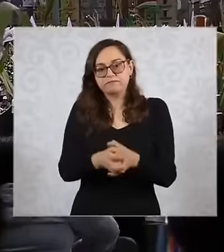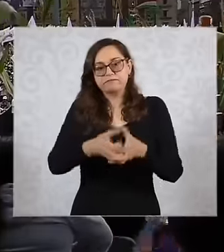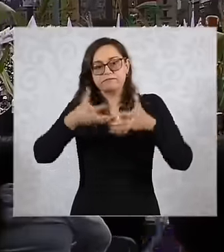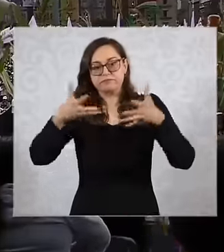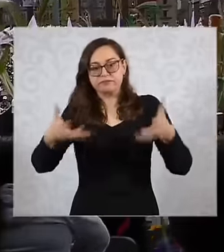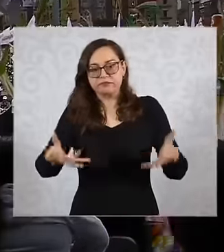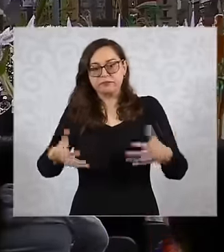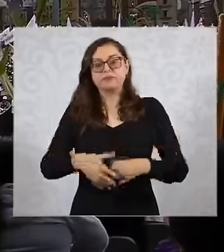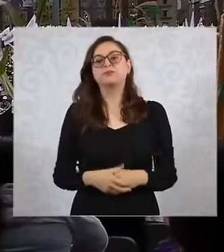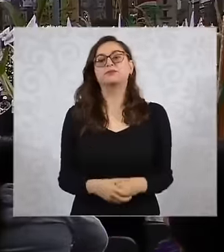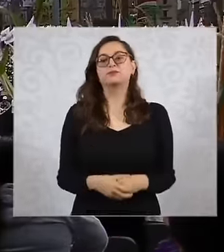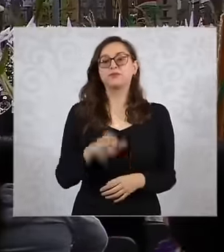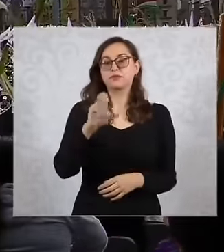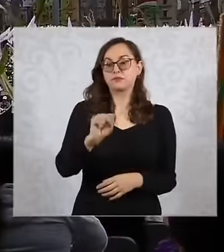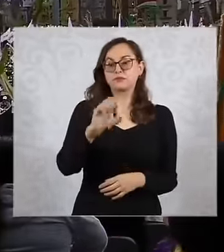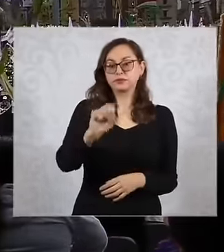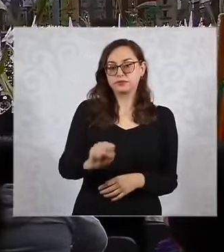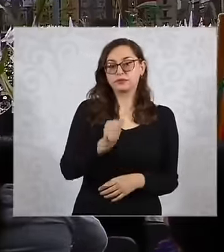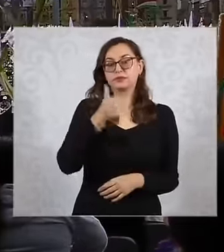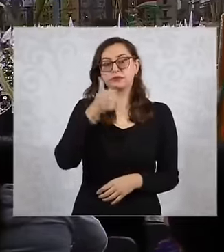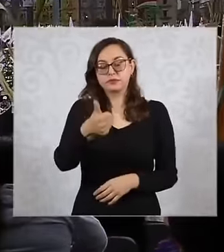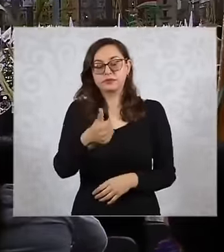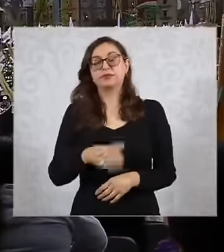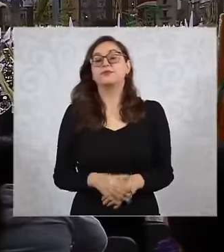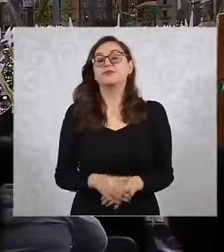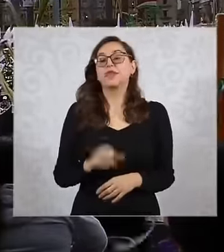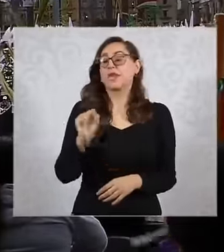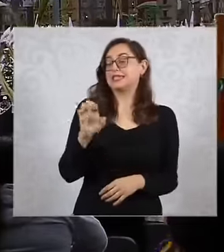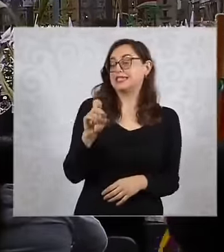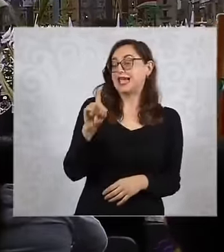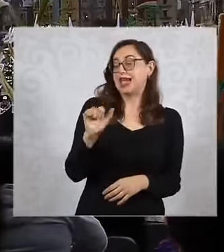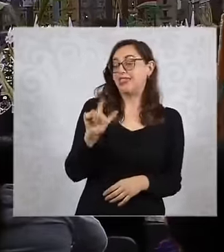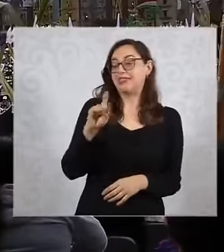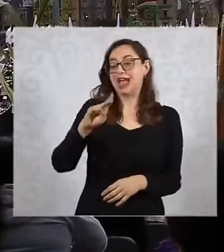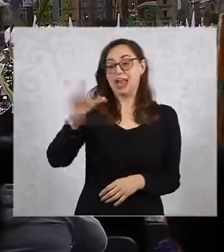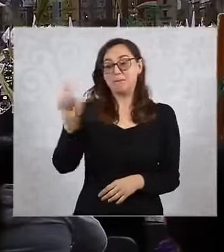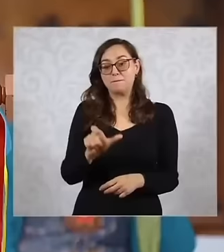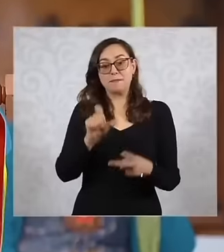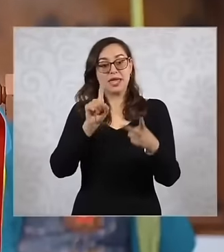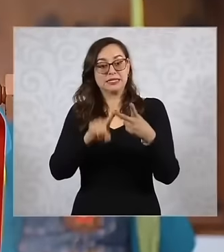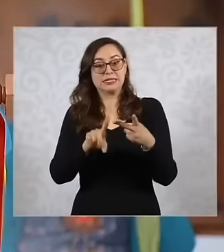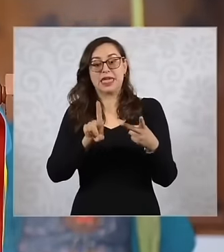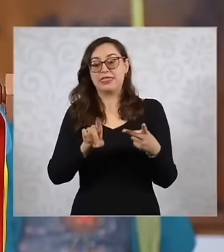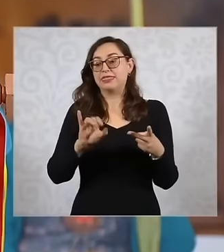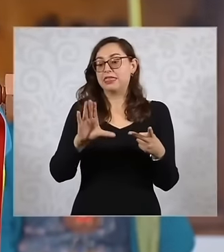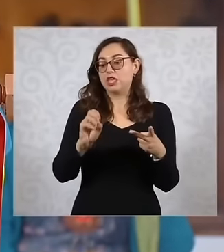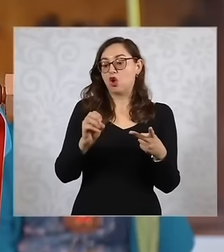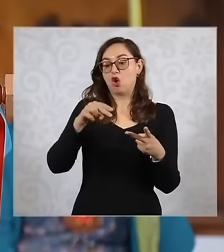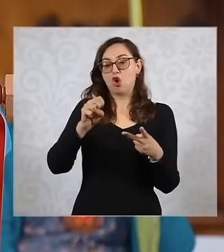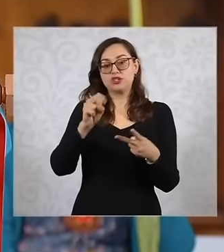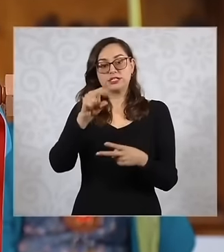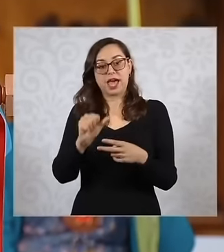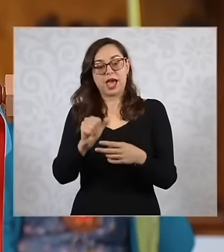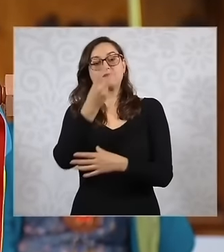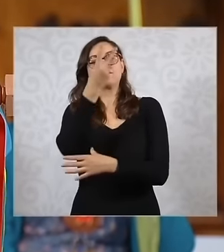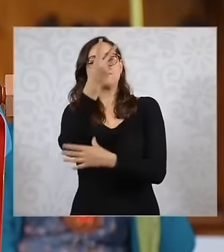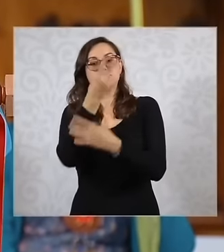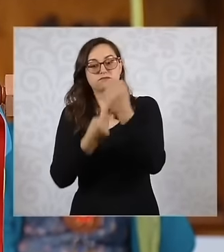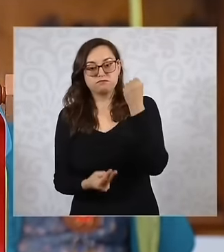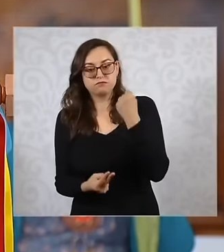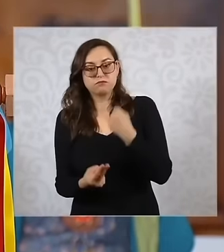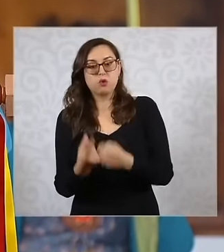66. Segalmex se fusiona con Diconsa, que a su vez